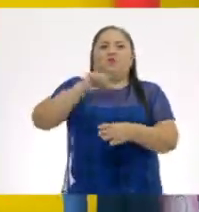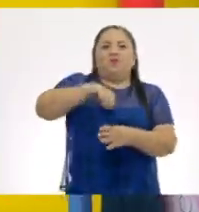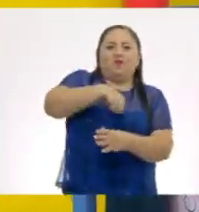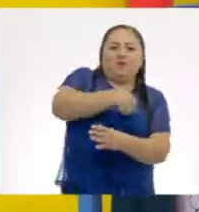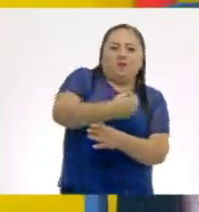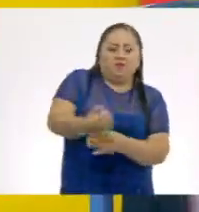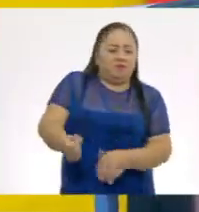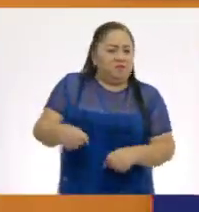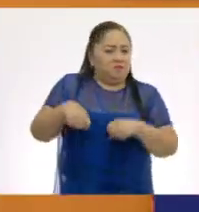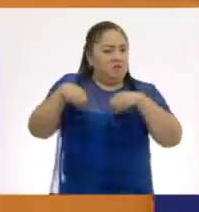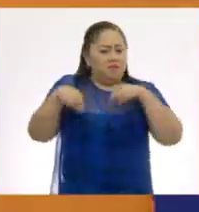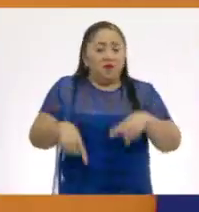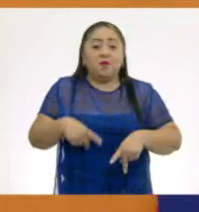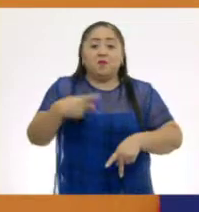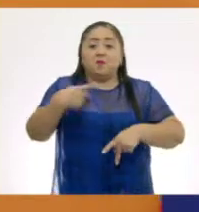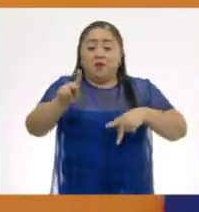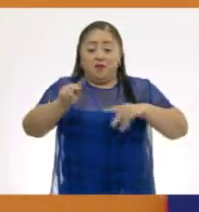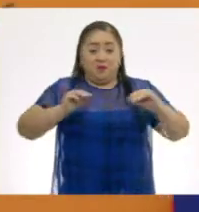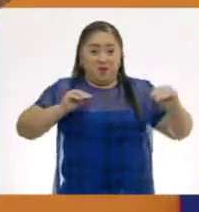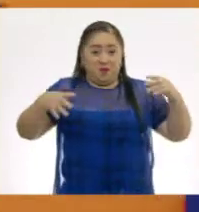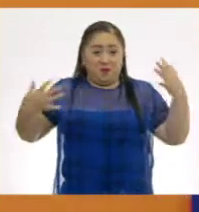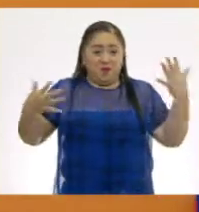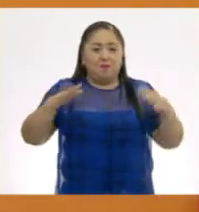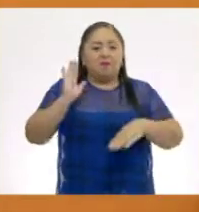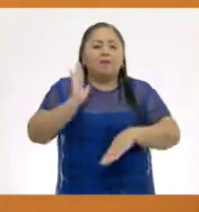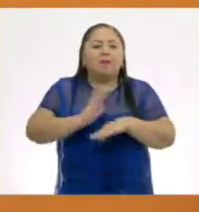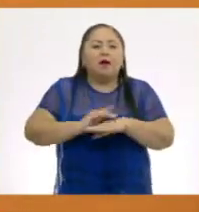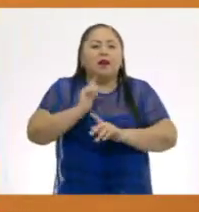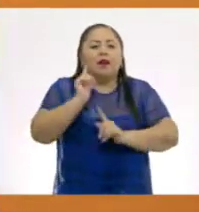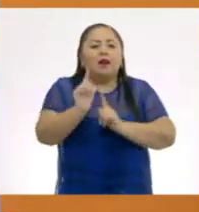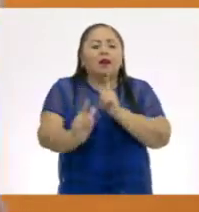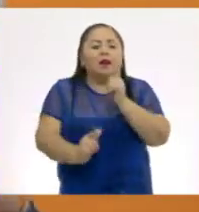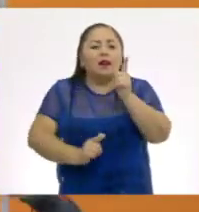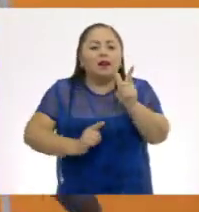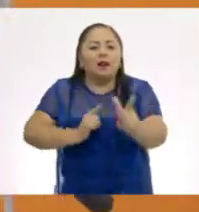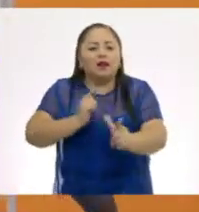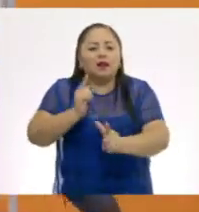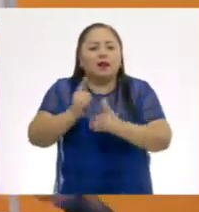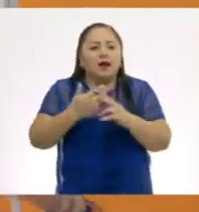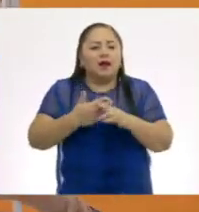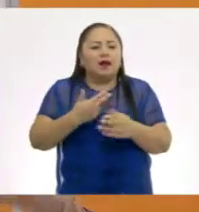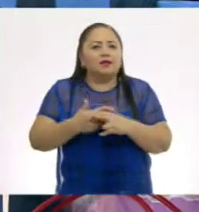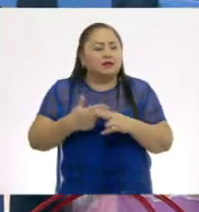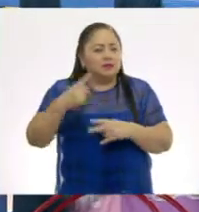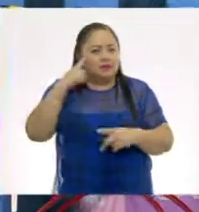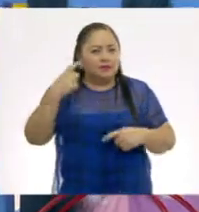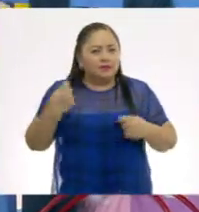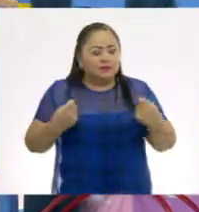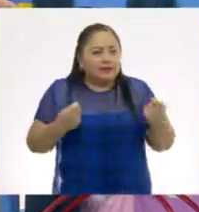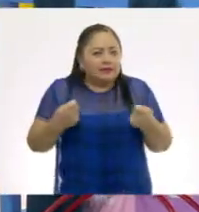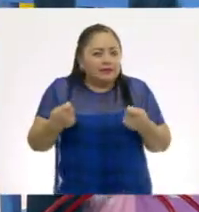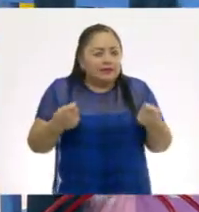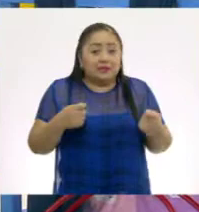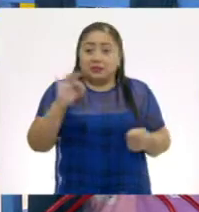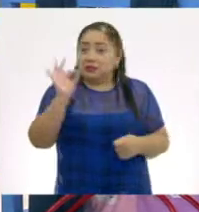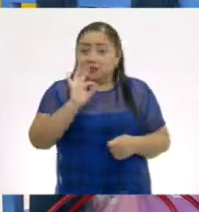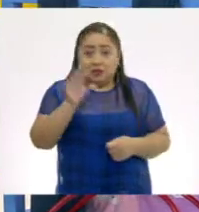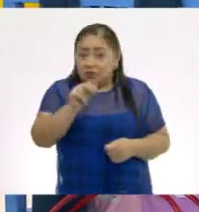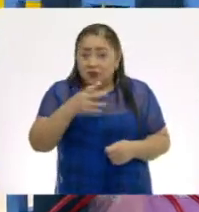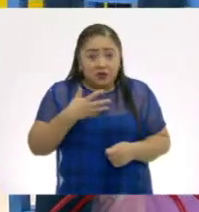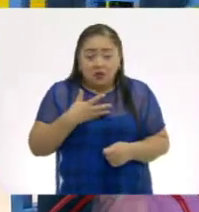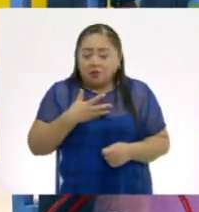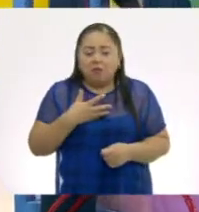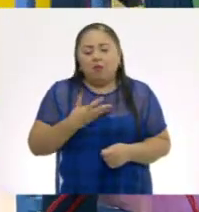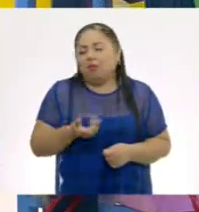Exactamente. Pero los movimientos son más lentos y hasta el equilibrio tenemos, porque si no lo tenemos,